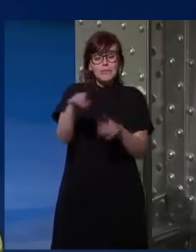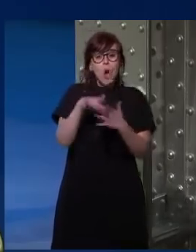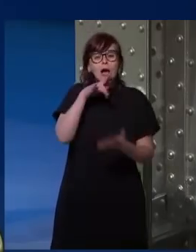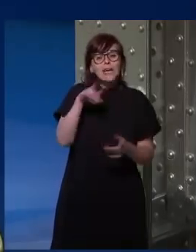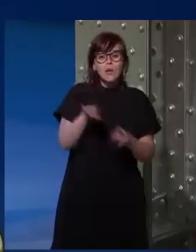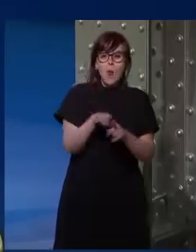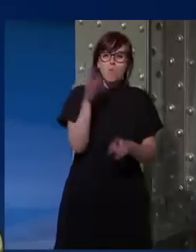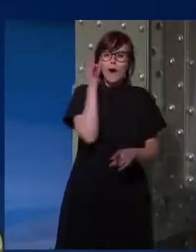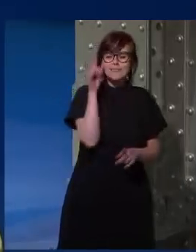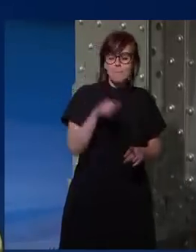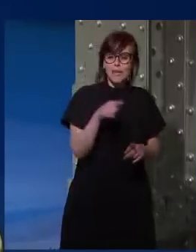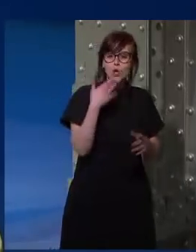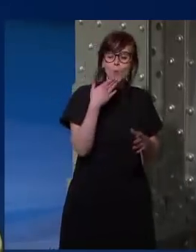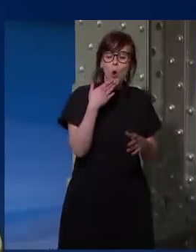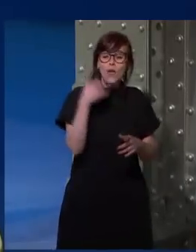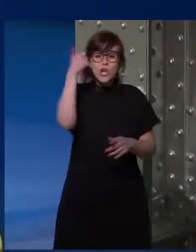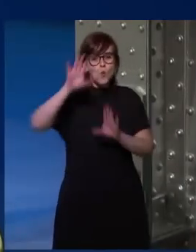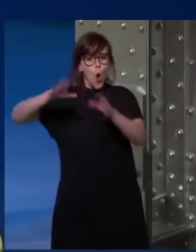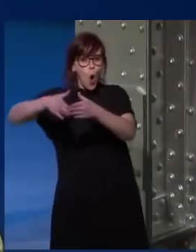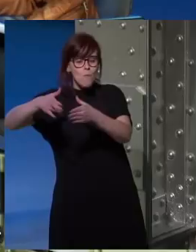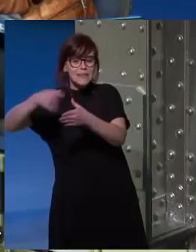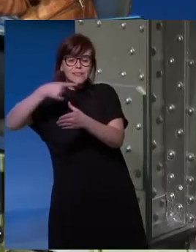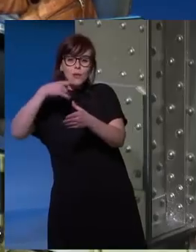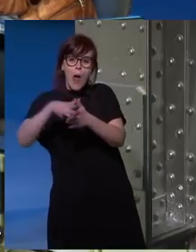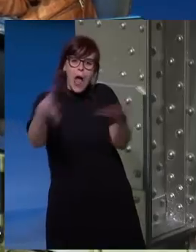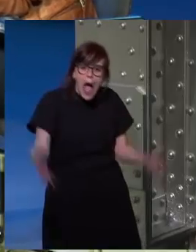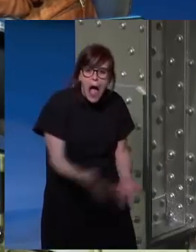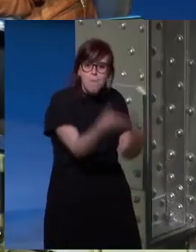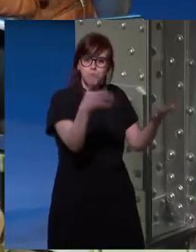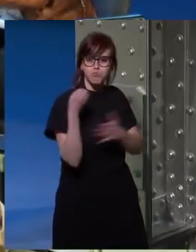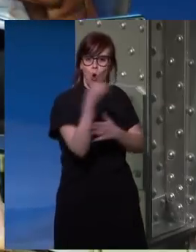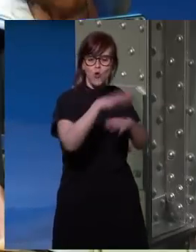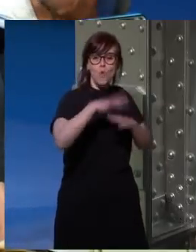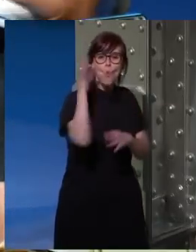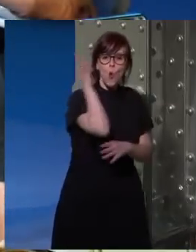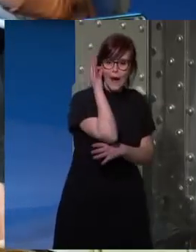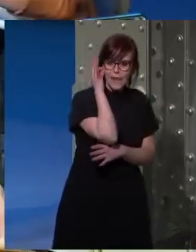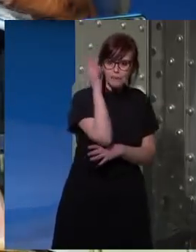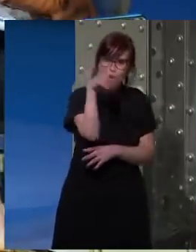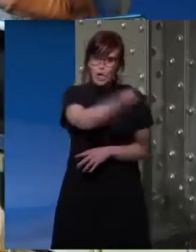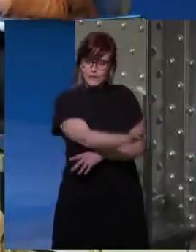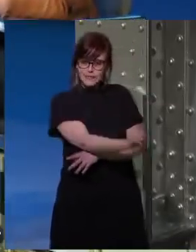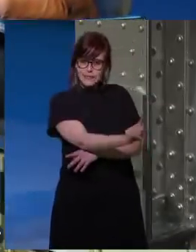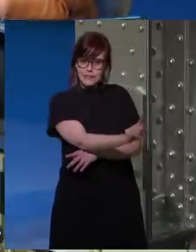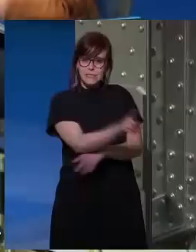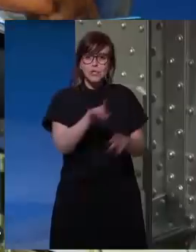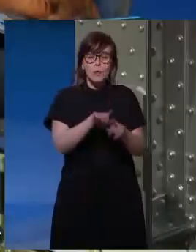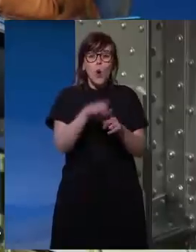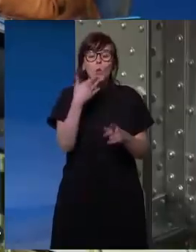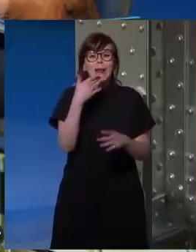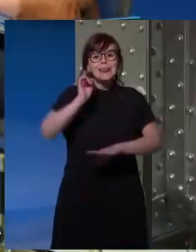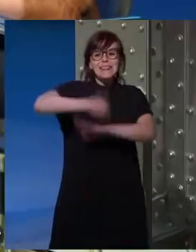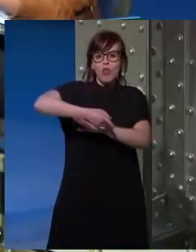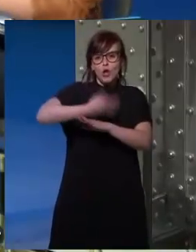tampoco hicieron nada por darles voz. Bueno, eso iba ahora. Que también podían haber contribuido, ¿no? Que no es solo la sociedad o que luego venga un dictador y